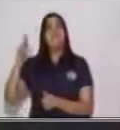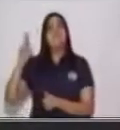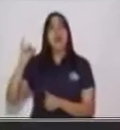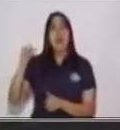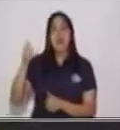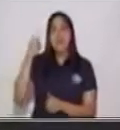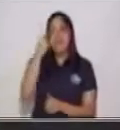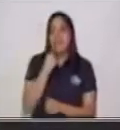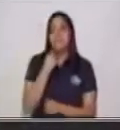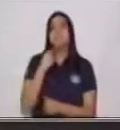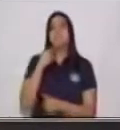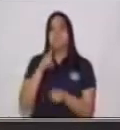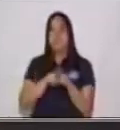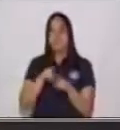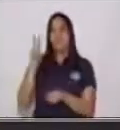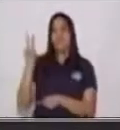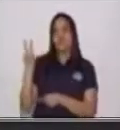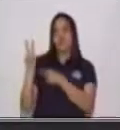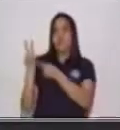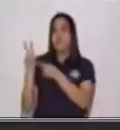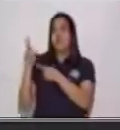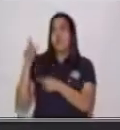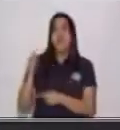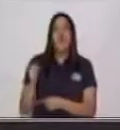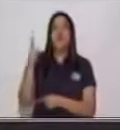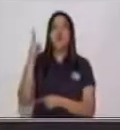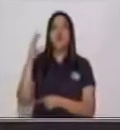con V. Costumbre,